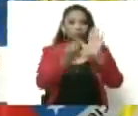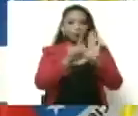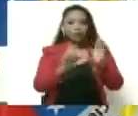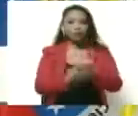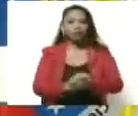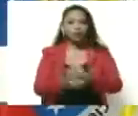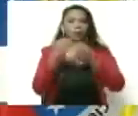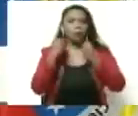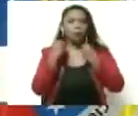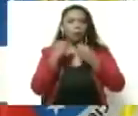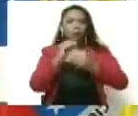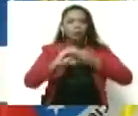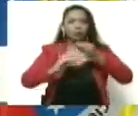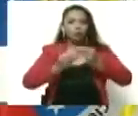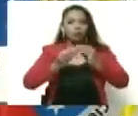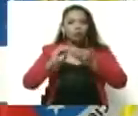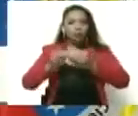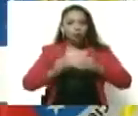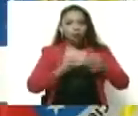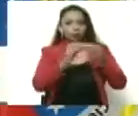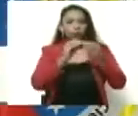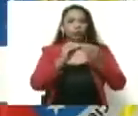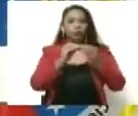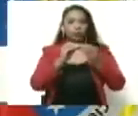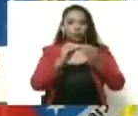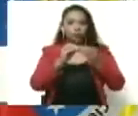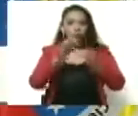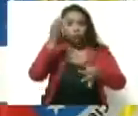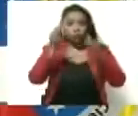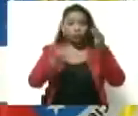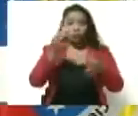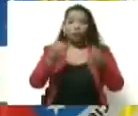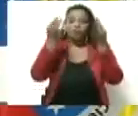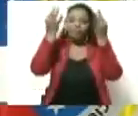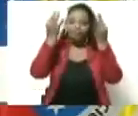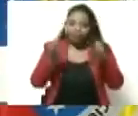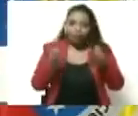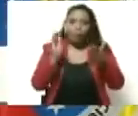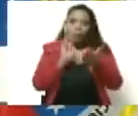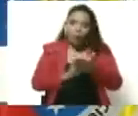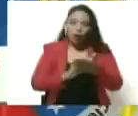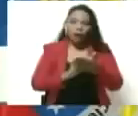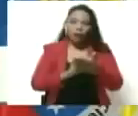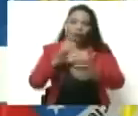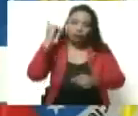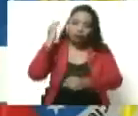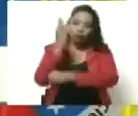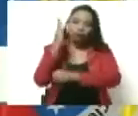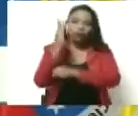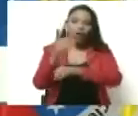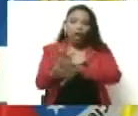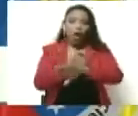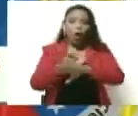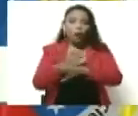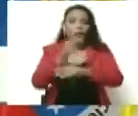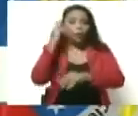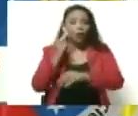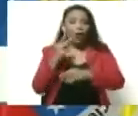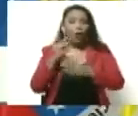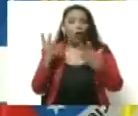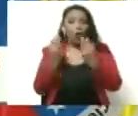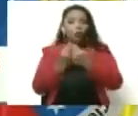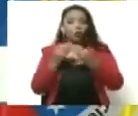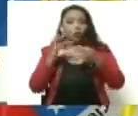para garantizar que la justicia sea aplicada. El gobierno bolivariano, en coordinación con el gobierno